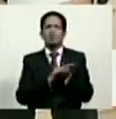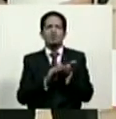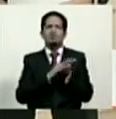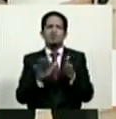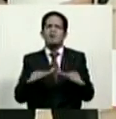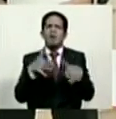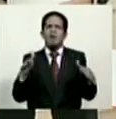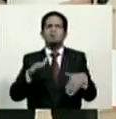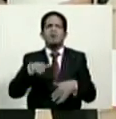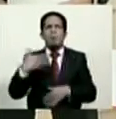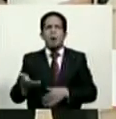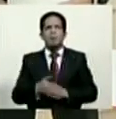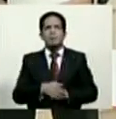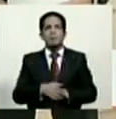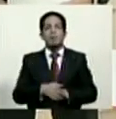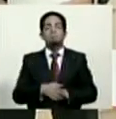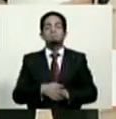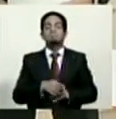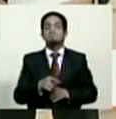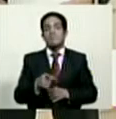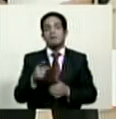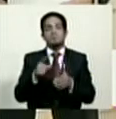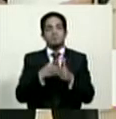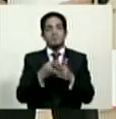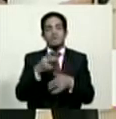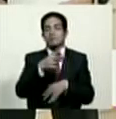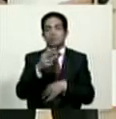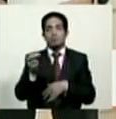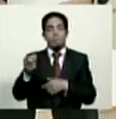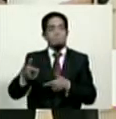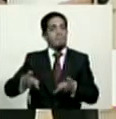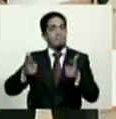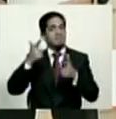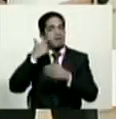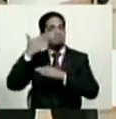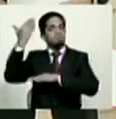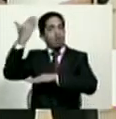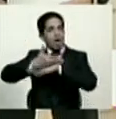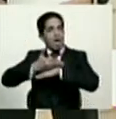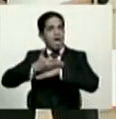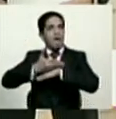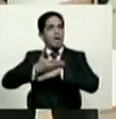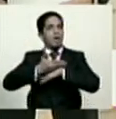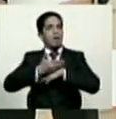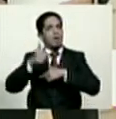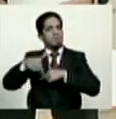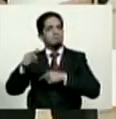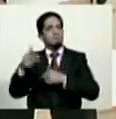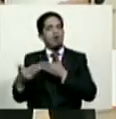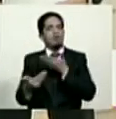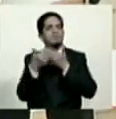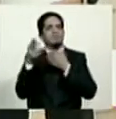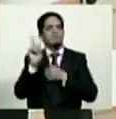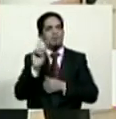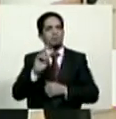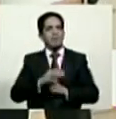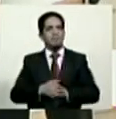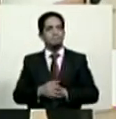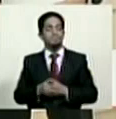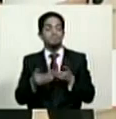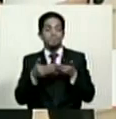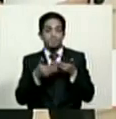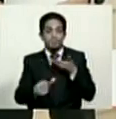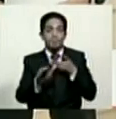Venezuela, levanten el criminal bloqueo contra nuestro país financiero, comercial, económico. Por lo menos en las próximas